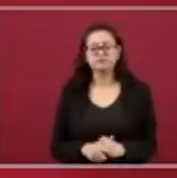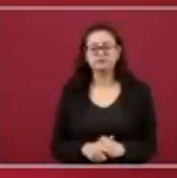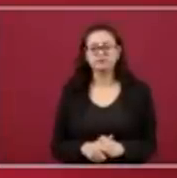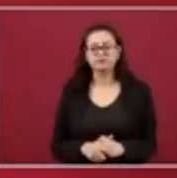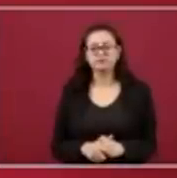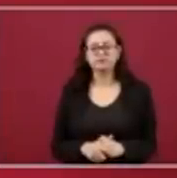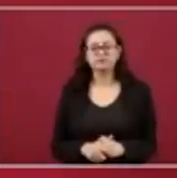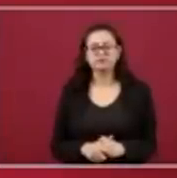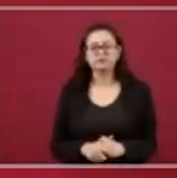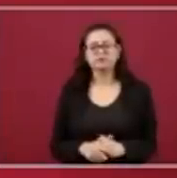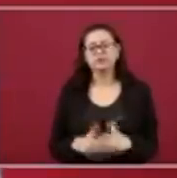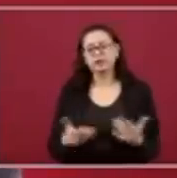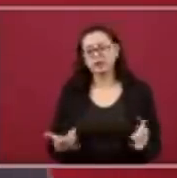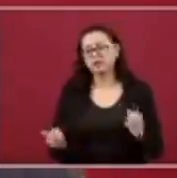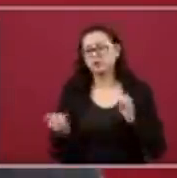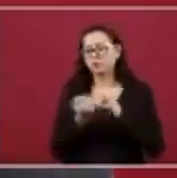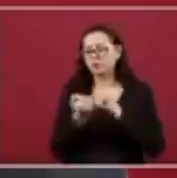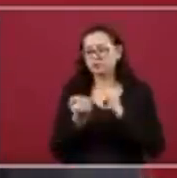insisto,